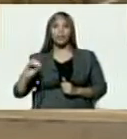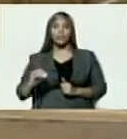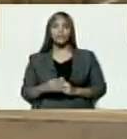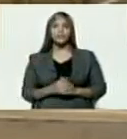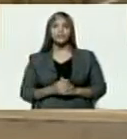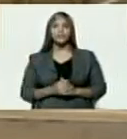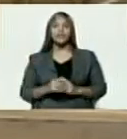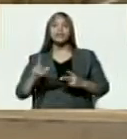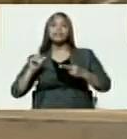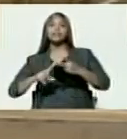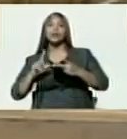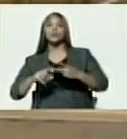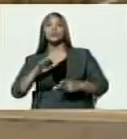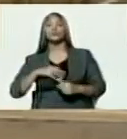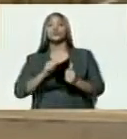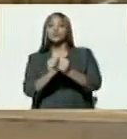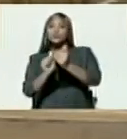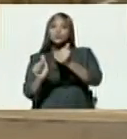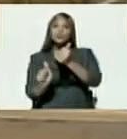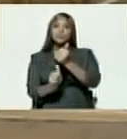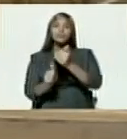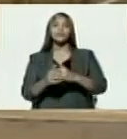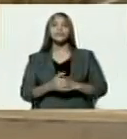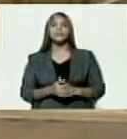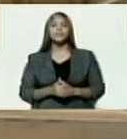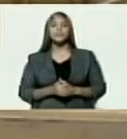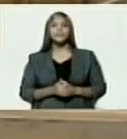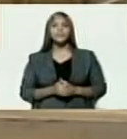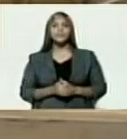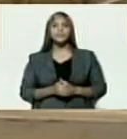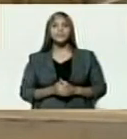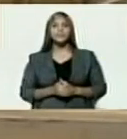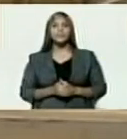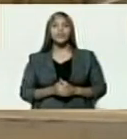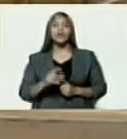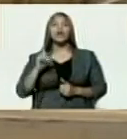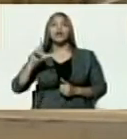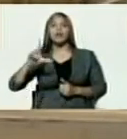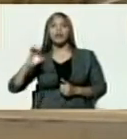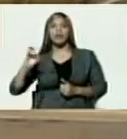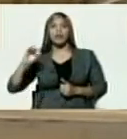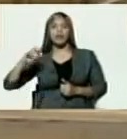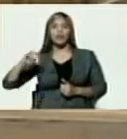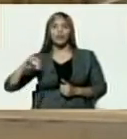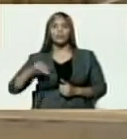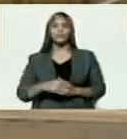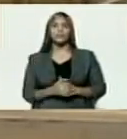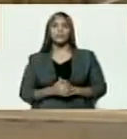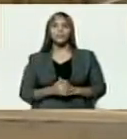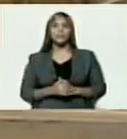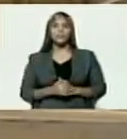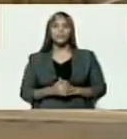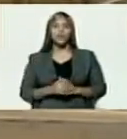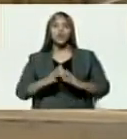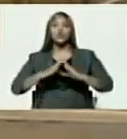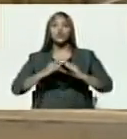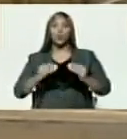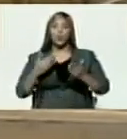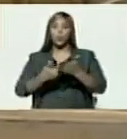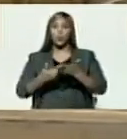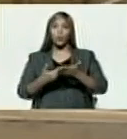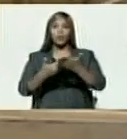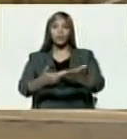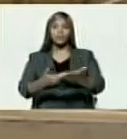Como segundo suplente, a rector electoral, ciudadano León Antonio Arismendi Anuel. Es todo de la propuesta,